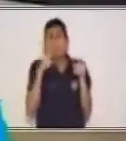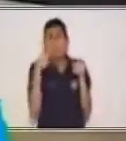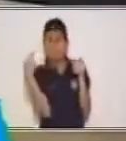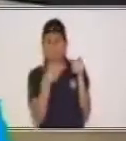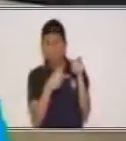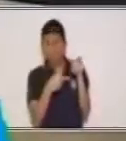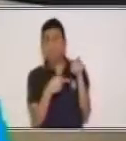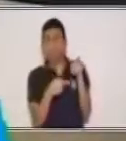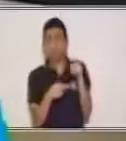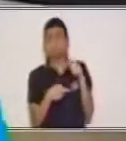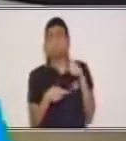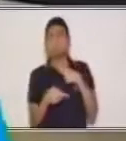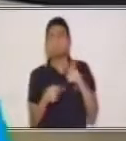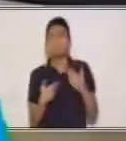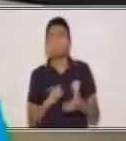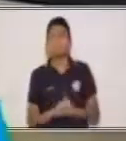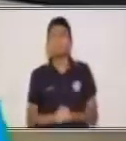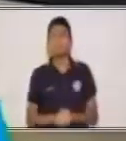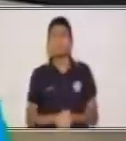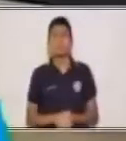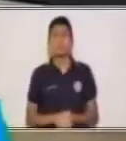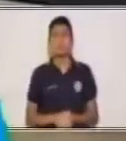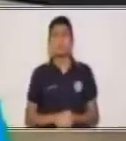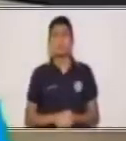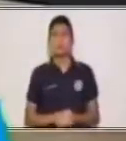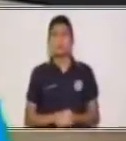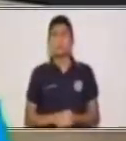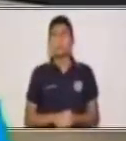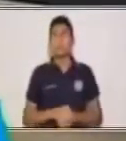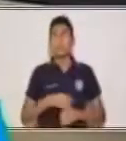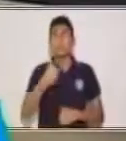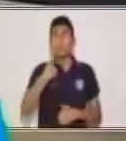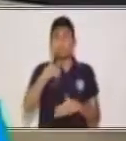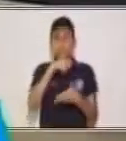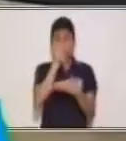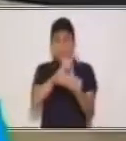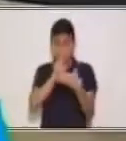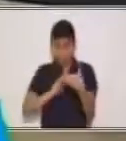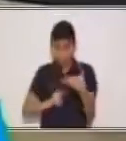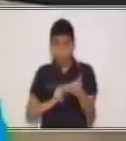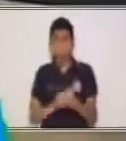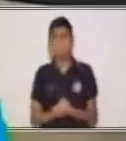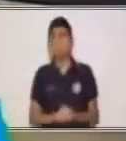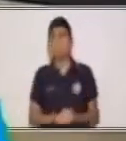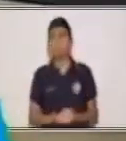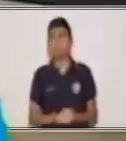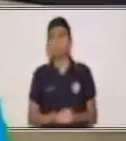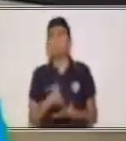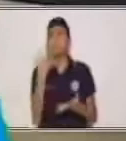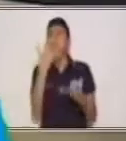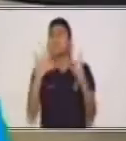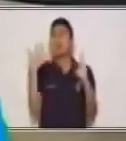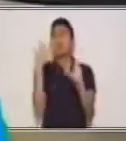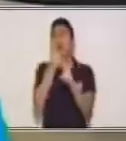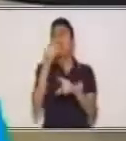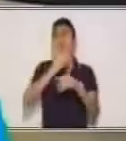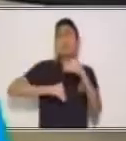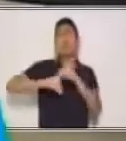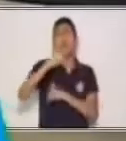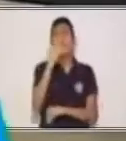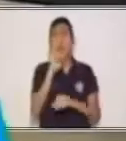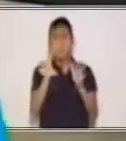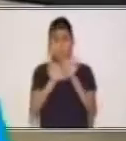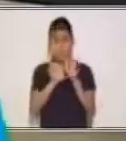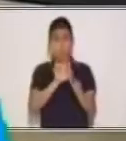estudiado la estructura del verbo, ¿sí? Leí. Si aquí lo hubiéramos cambiado y diría,